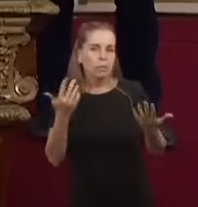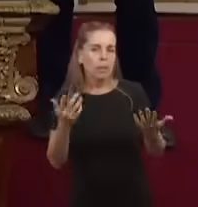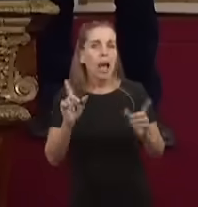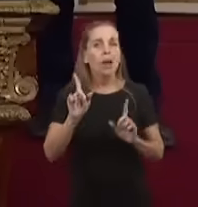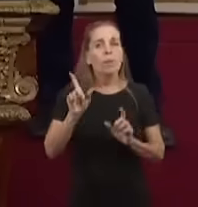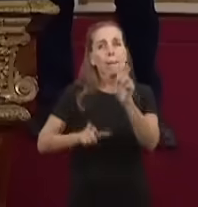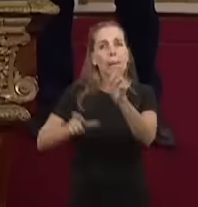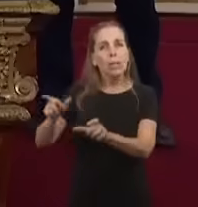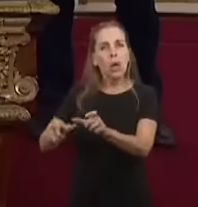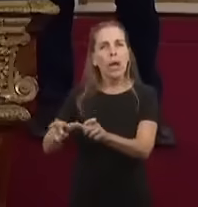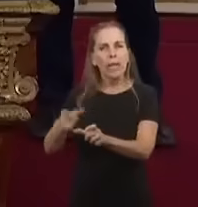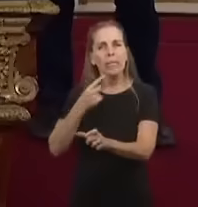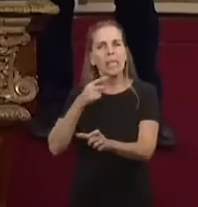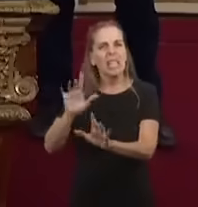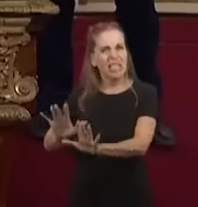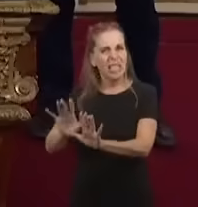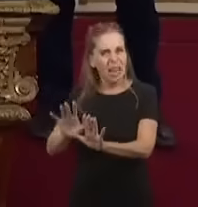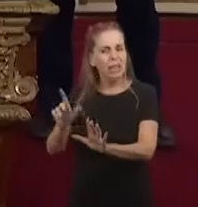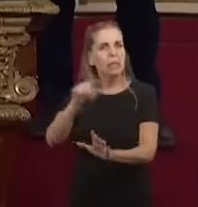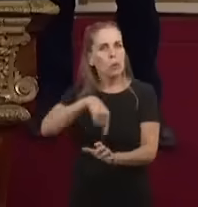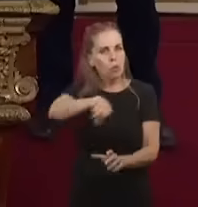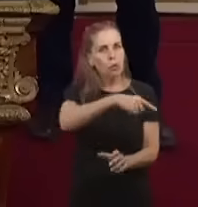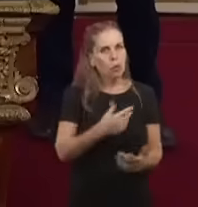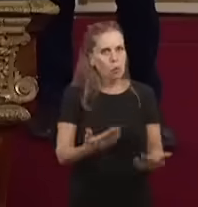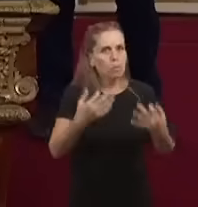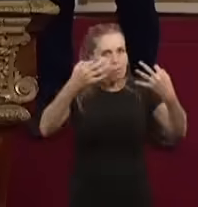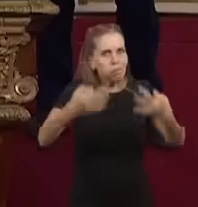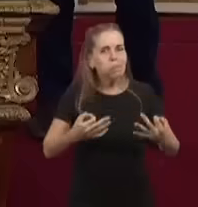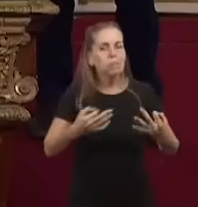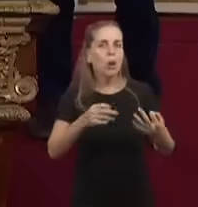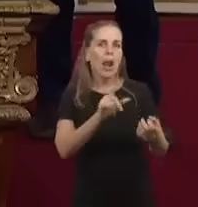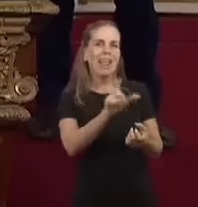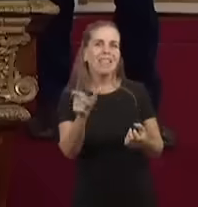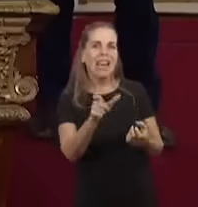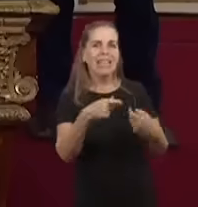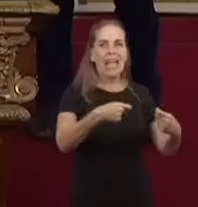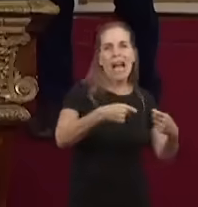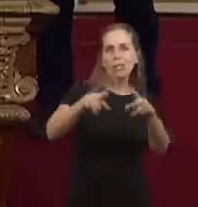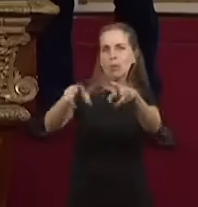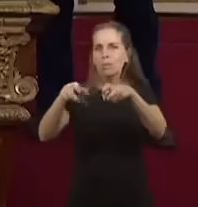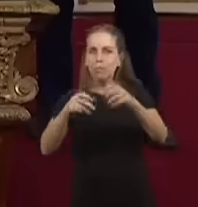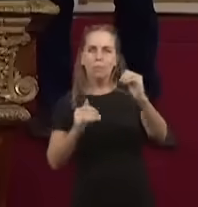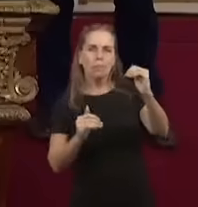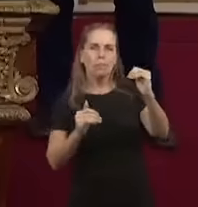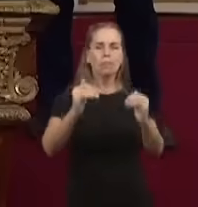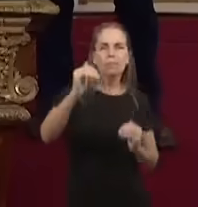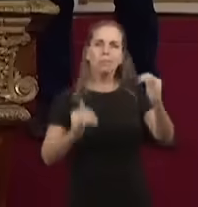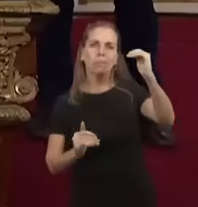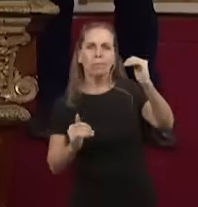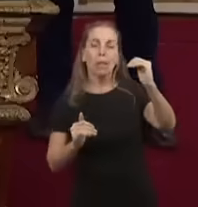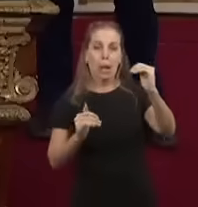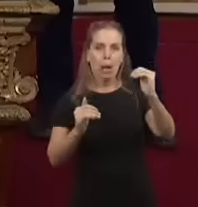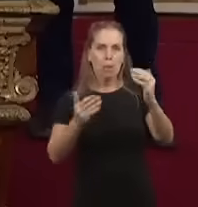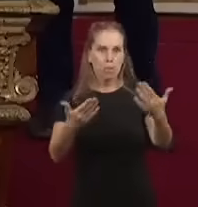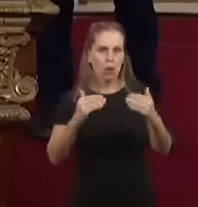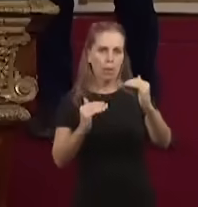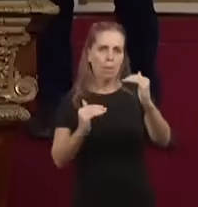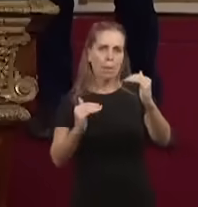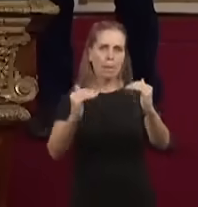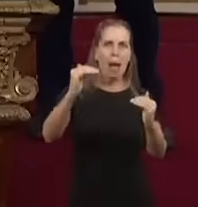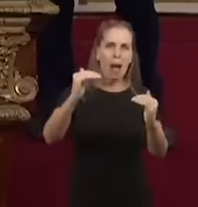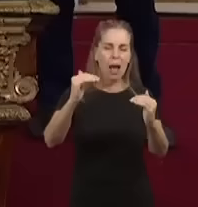afirman no solo ha sido posible terminar con el déficit fiscal sino que lo hemos hecho de una manera que es económicamente sustentable y